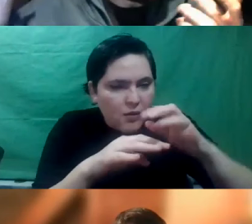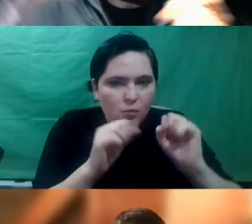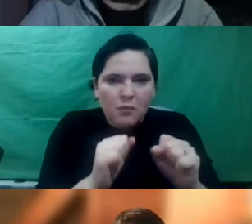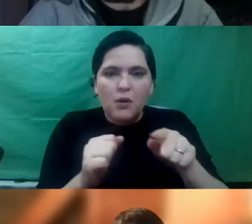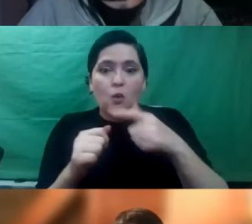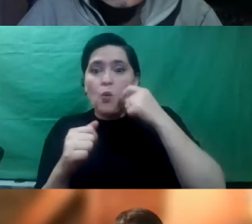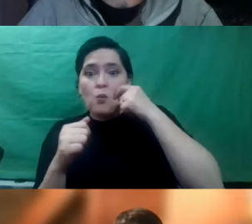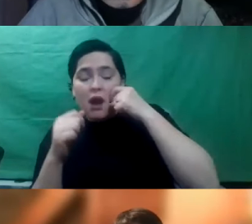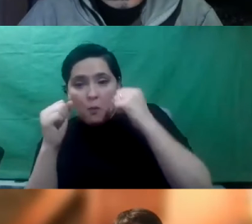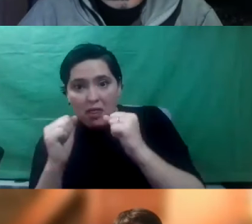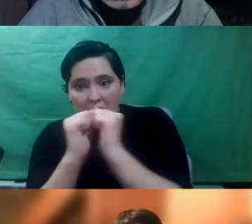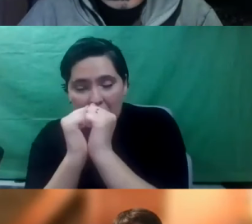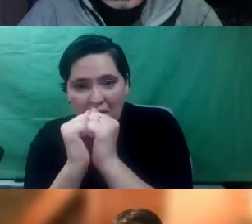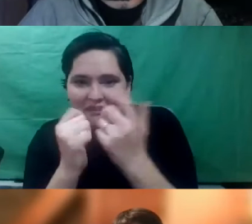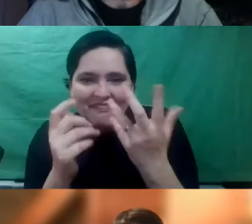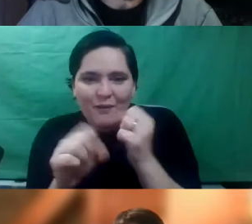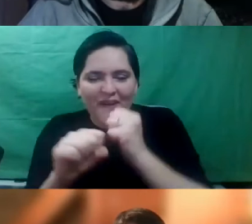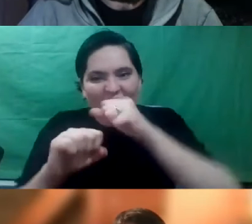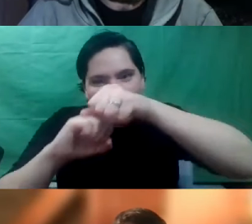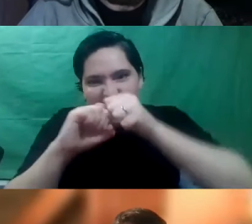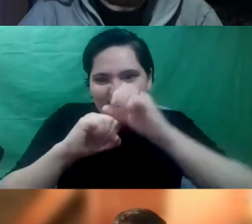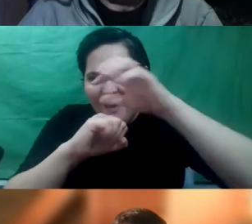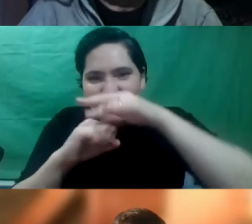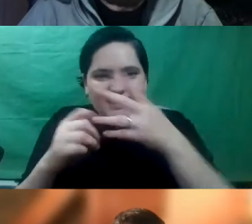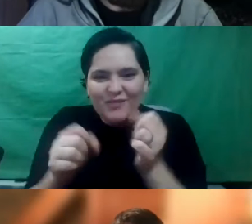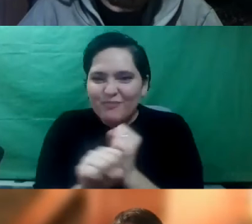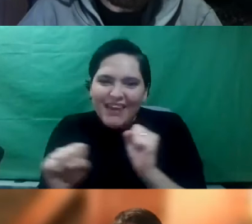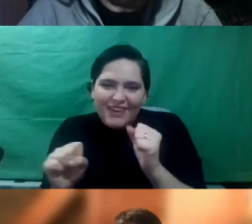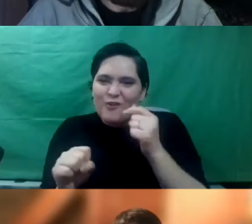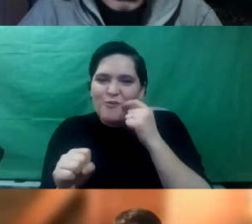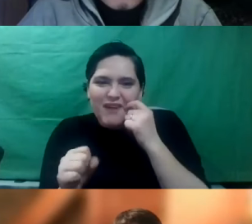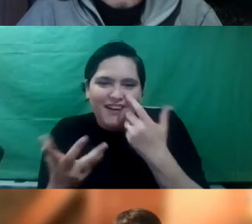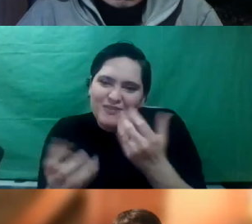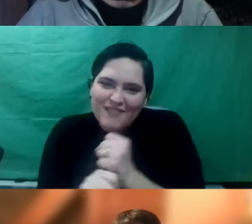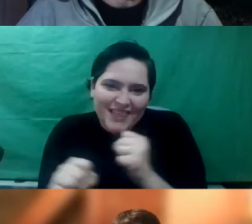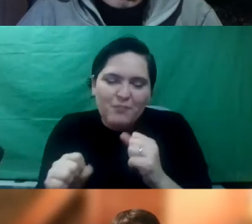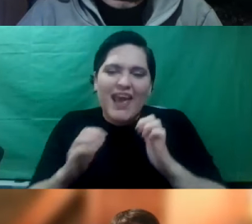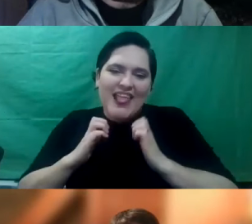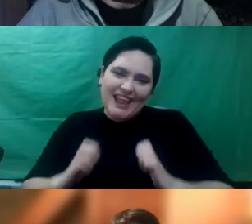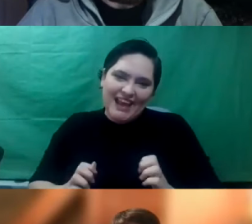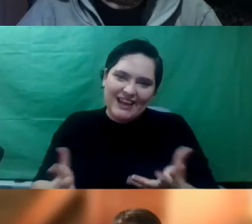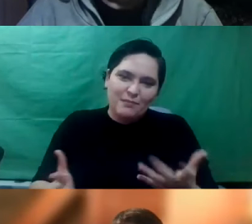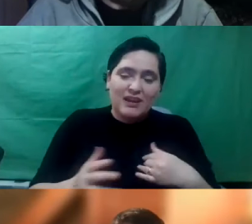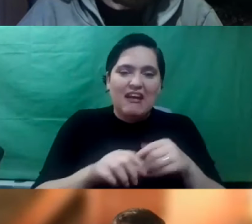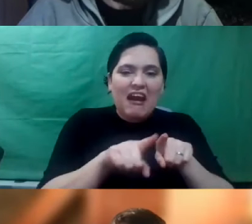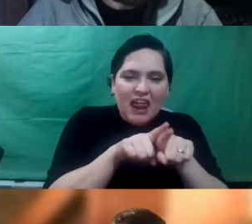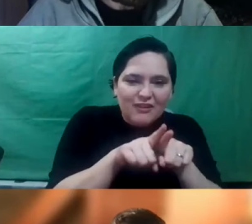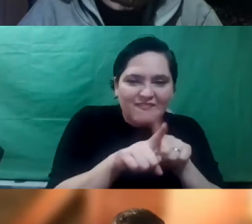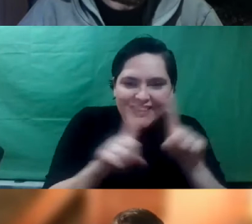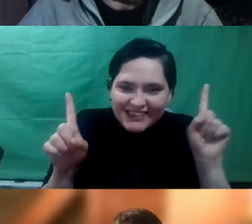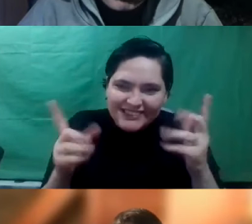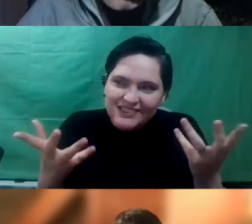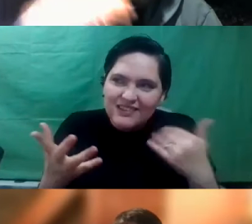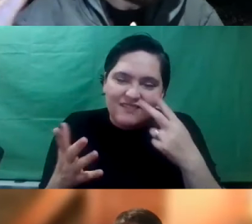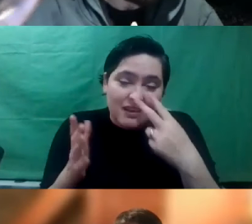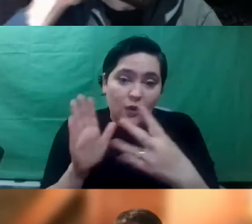meterle nuevas neuronas, cosas que no es muy difícil hacer en humanos, digamos, y muy poco ético también. Entonces, la gracia de estos modelos computacionales es